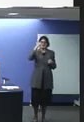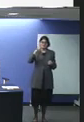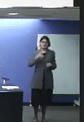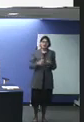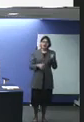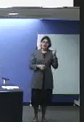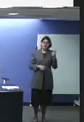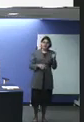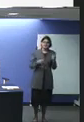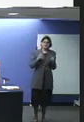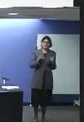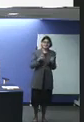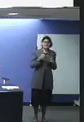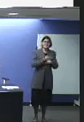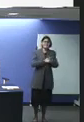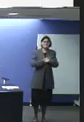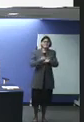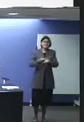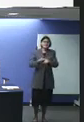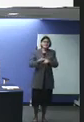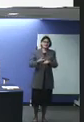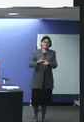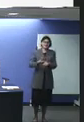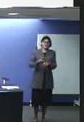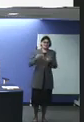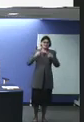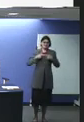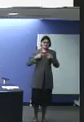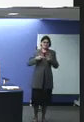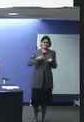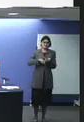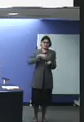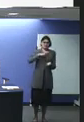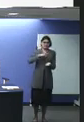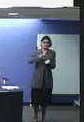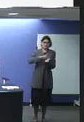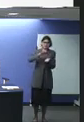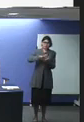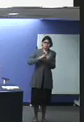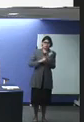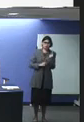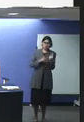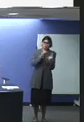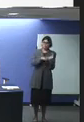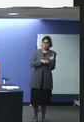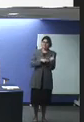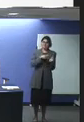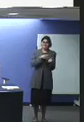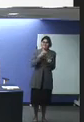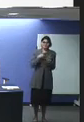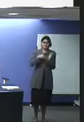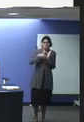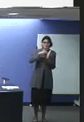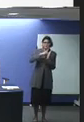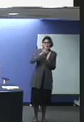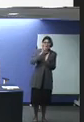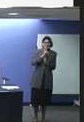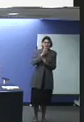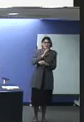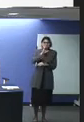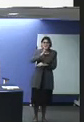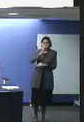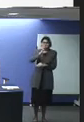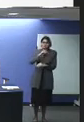la experiencia de la familia con discapacidad. Es decir, este modelo, esta investigación, yo tenía la